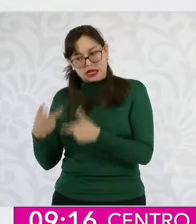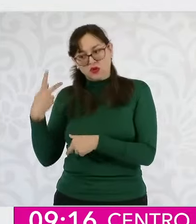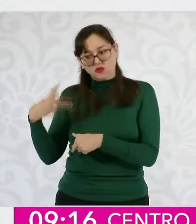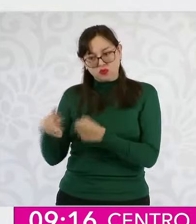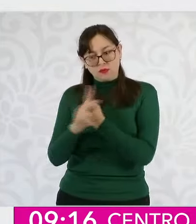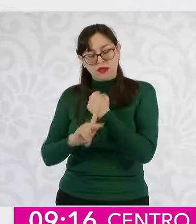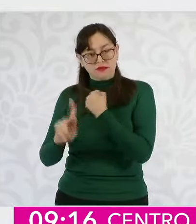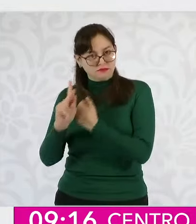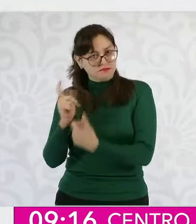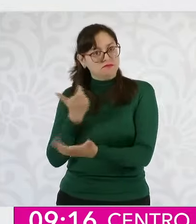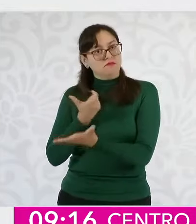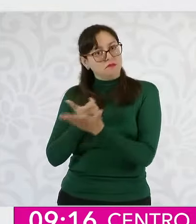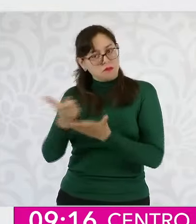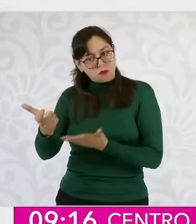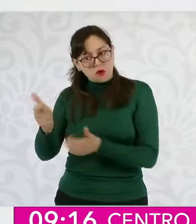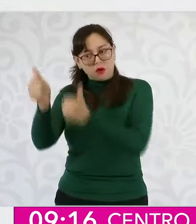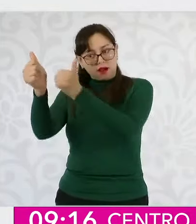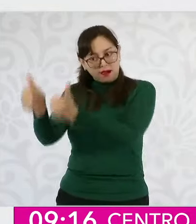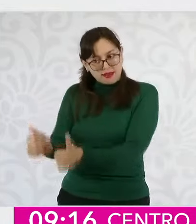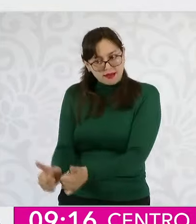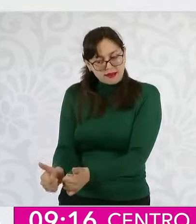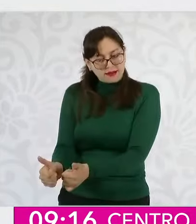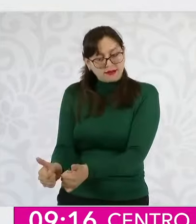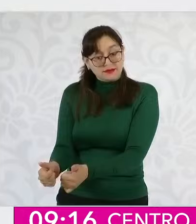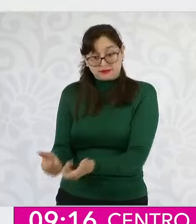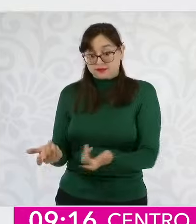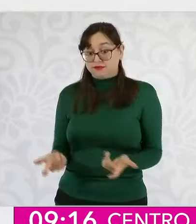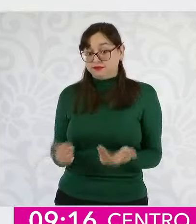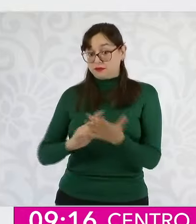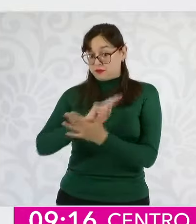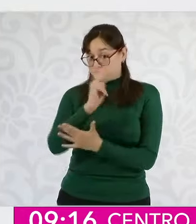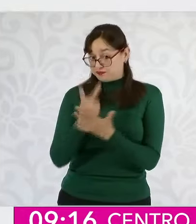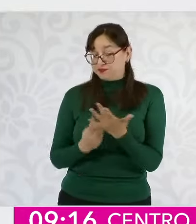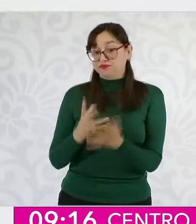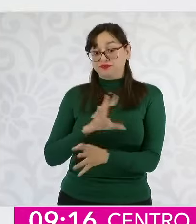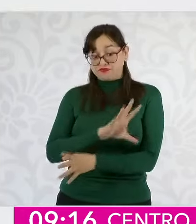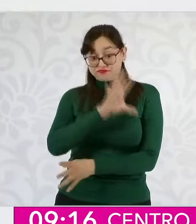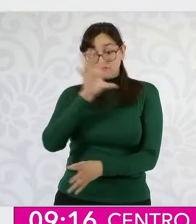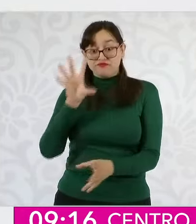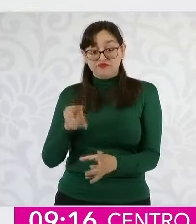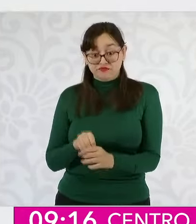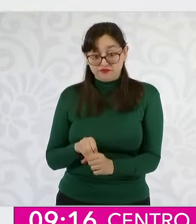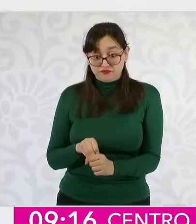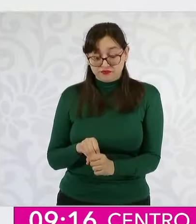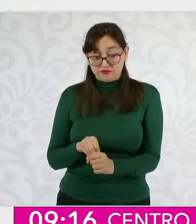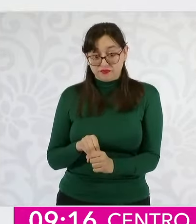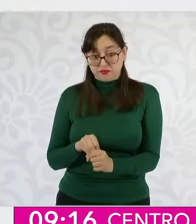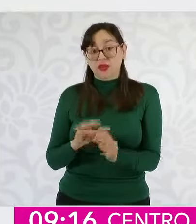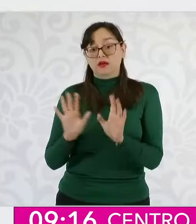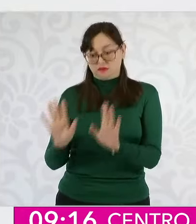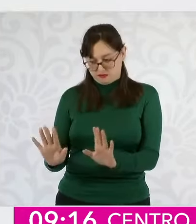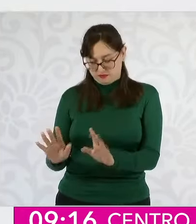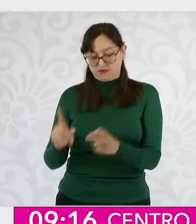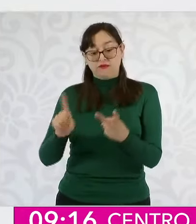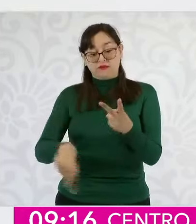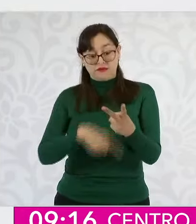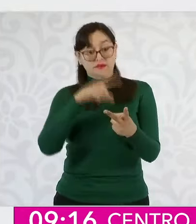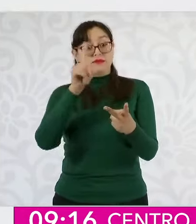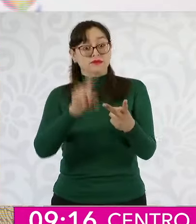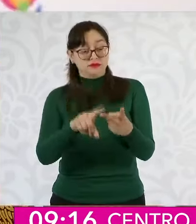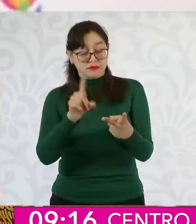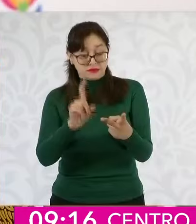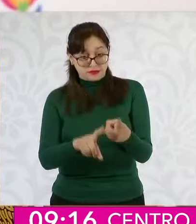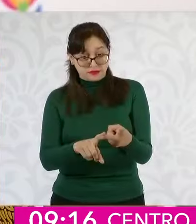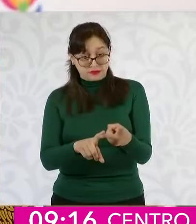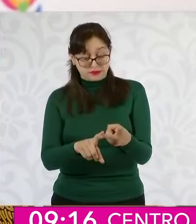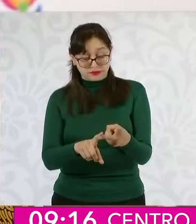varios planteamientos. Y una parte de los que llegan a la frontera llegan ya con permiso. Por ejemplo, el